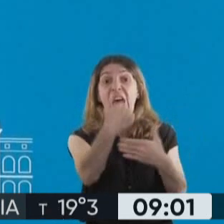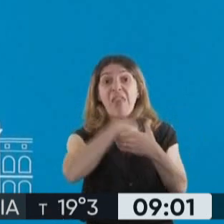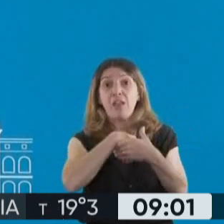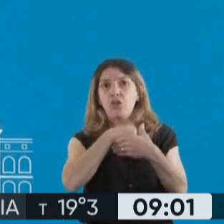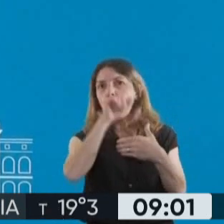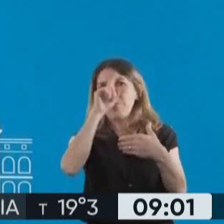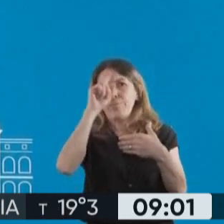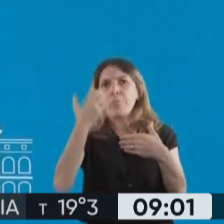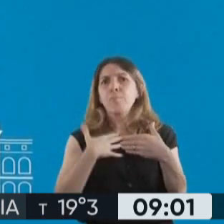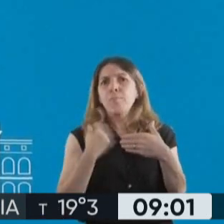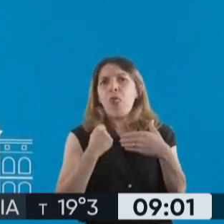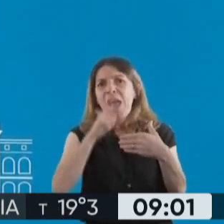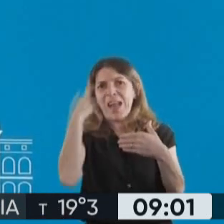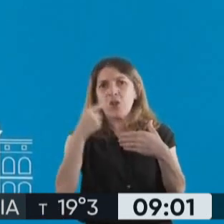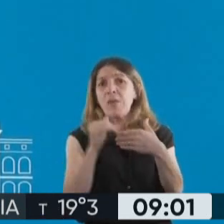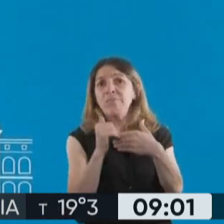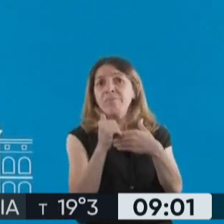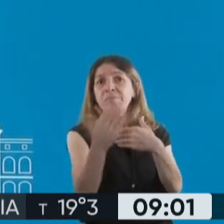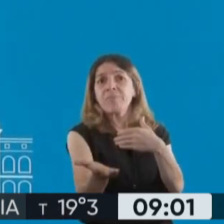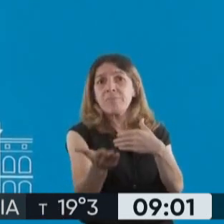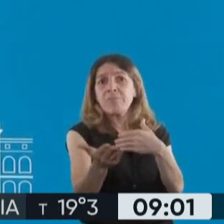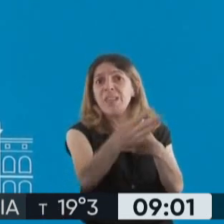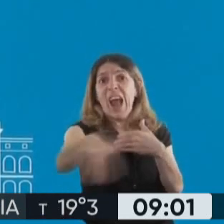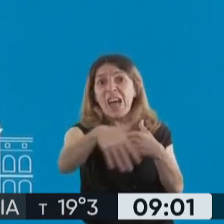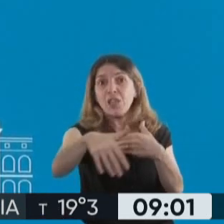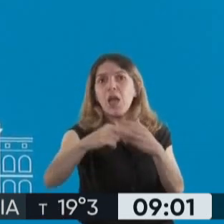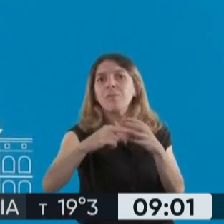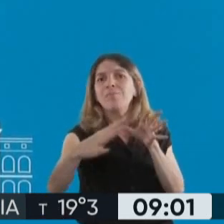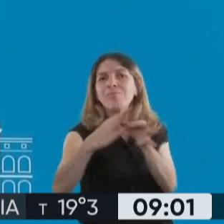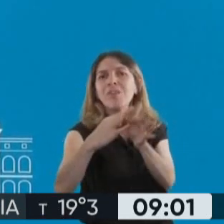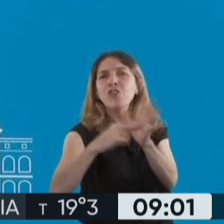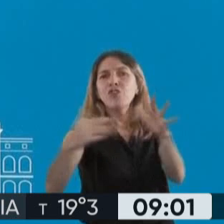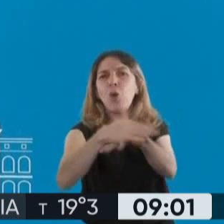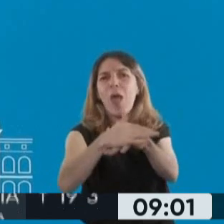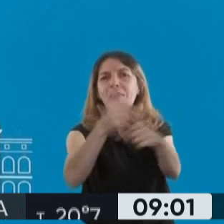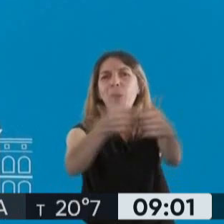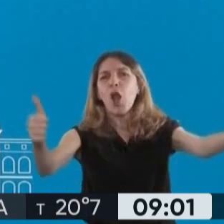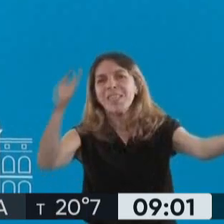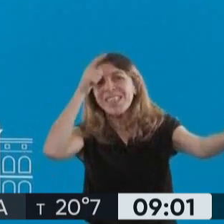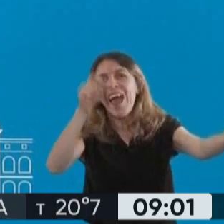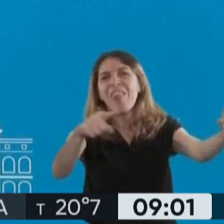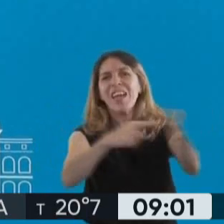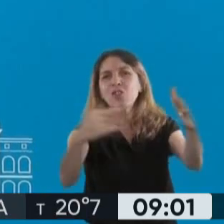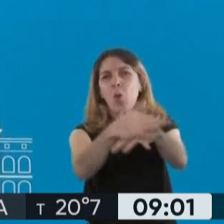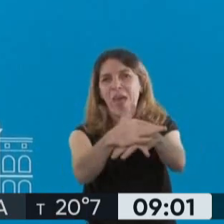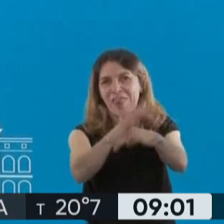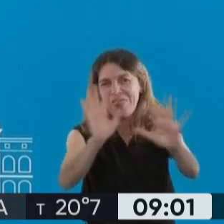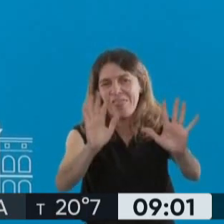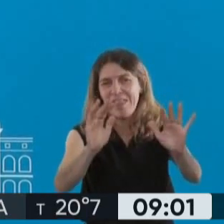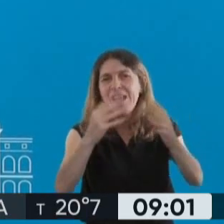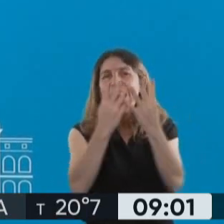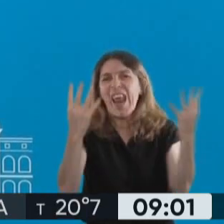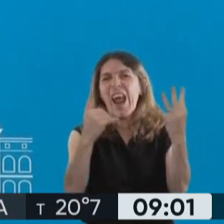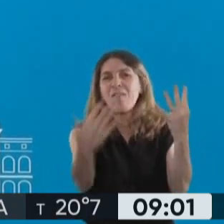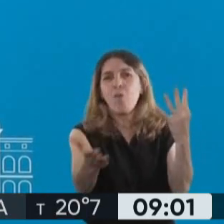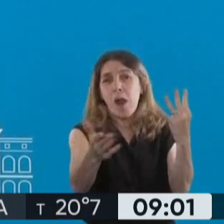afuera, es la ciudad de Buenos Aires y por lo tanto corresponde a la policía y a la seguridad de la ciudad de Buenos Aires llevar adelante los diferentes